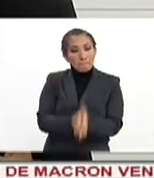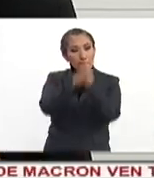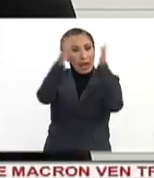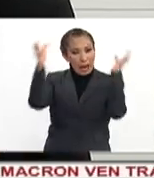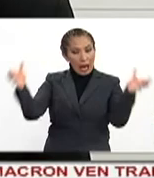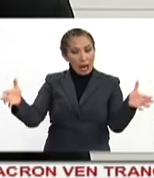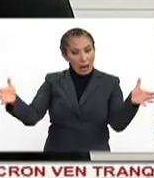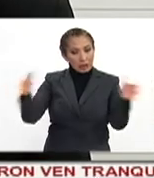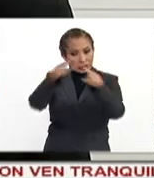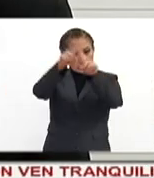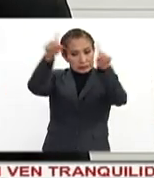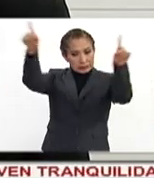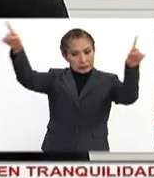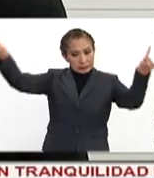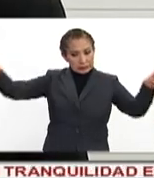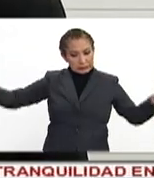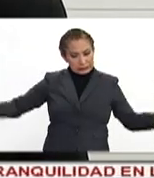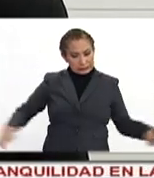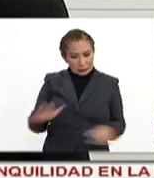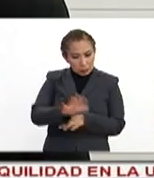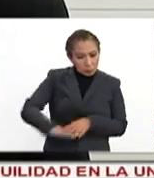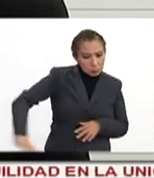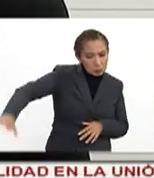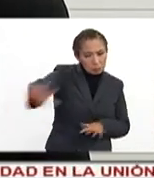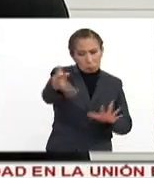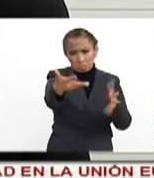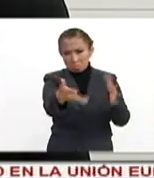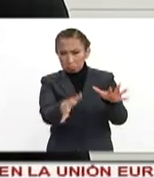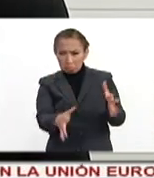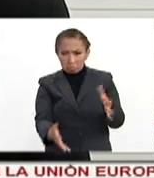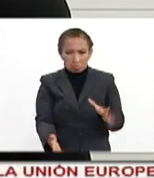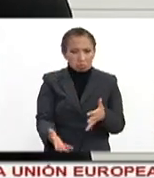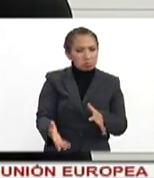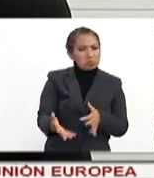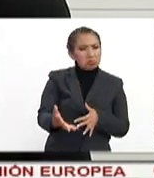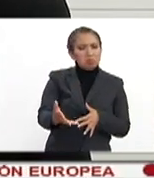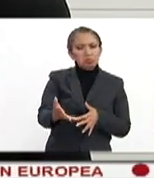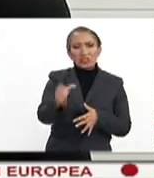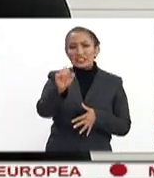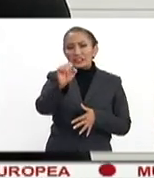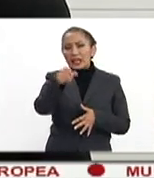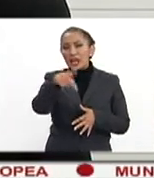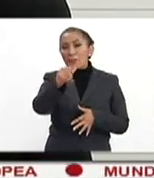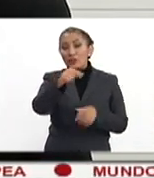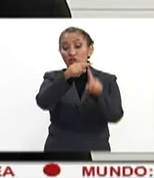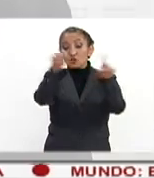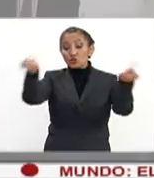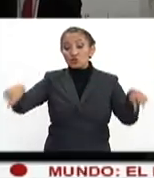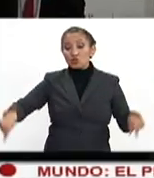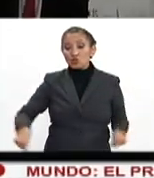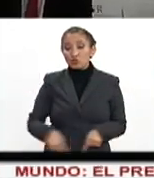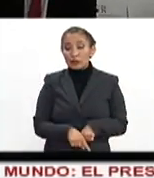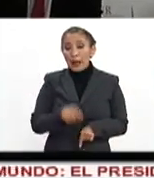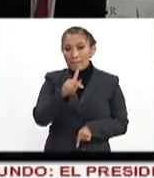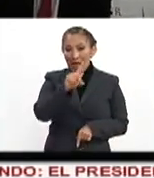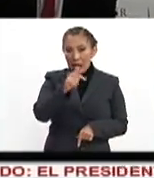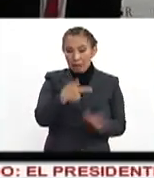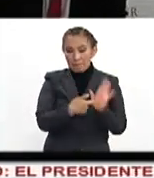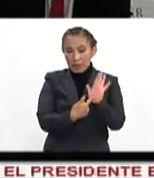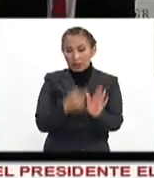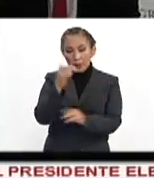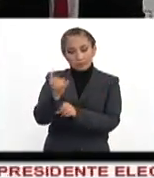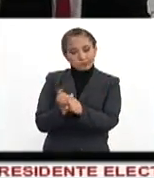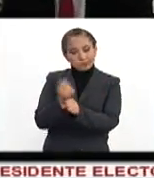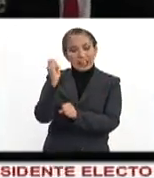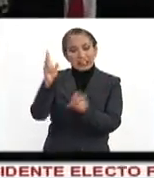esto es mucho más extenso, en una zona de aproximadamente 60 kilómetros cuadrados. La PGR presenta